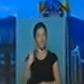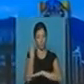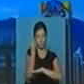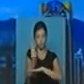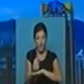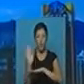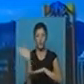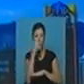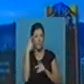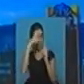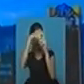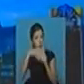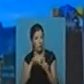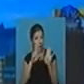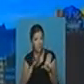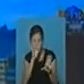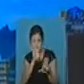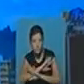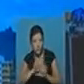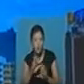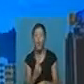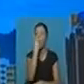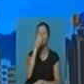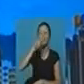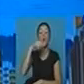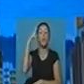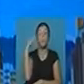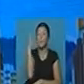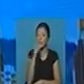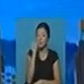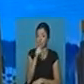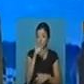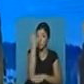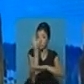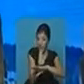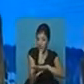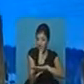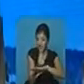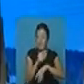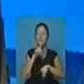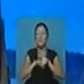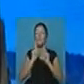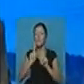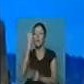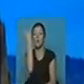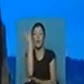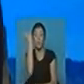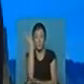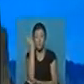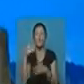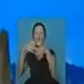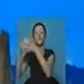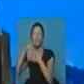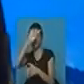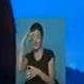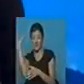a Bolivia. Apenas el 1,9% de la población de Latinoamérica y una economía que es relevada por organismos internacionales